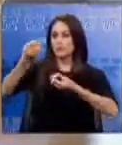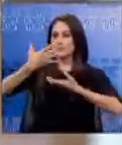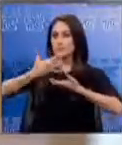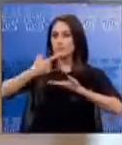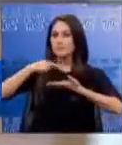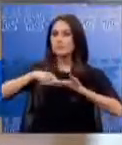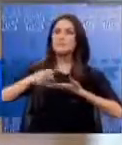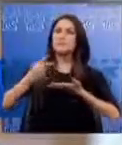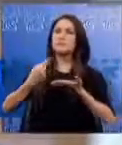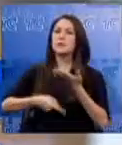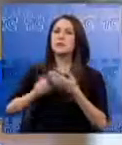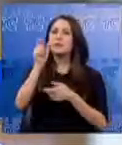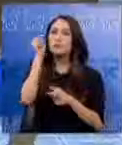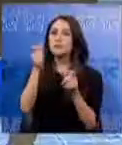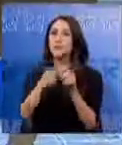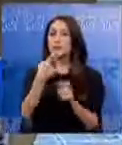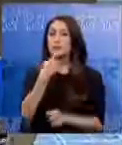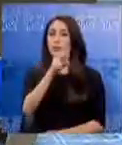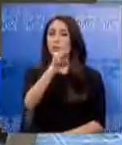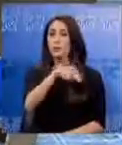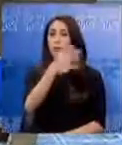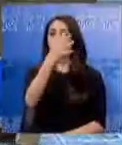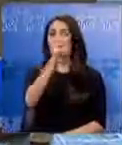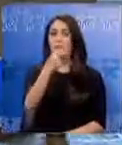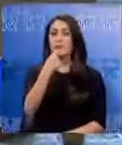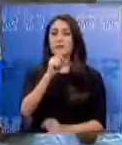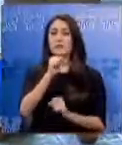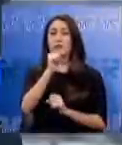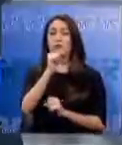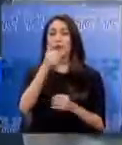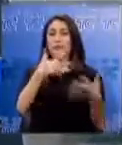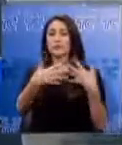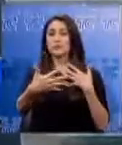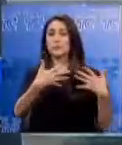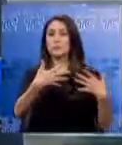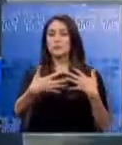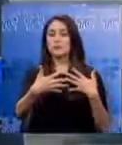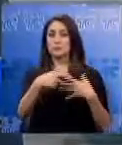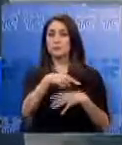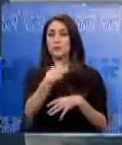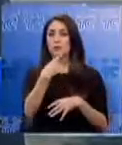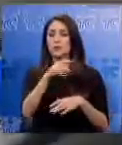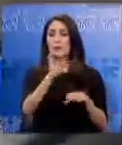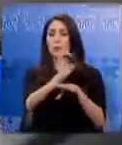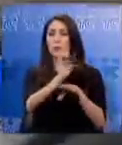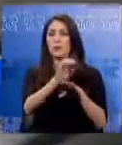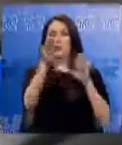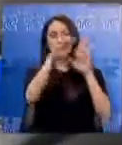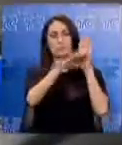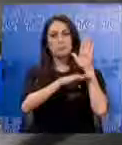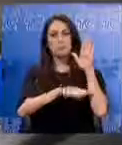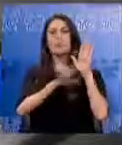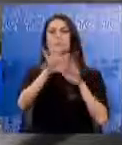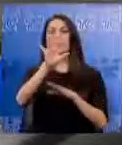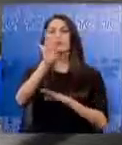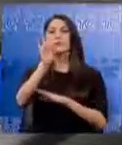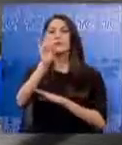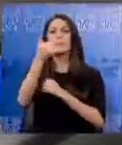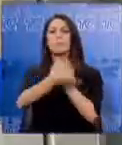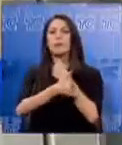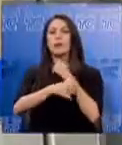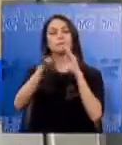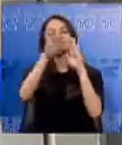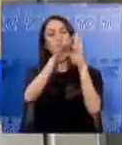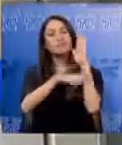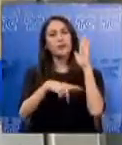la transparencia fiscal en el año 2016. En dicho informe se incluye al Ecuador en una lista de 57 países que